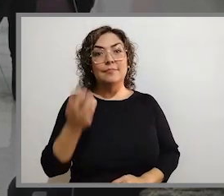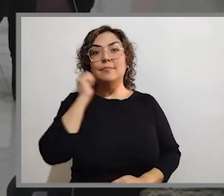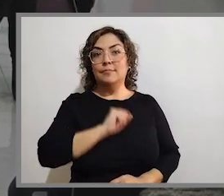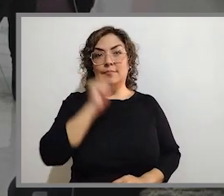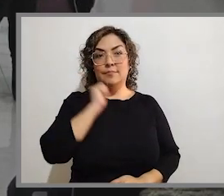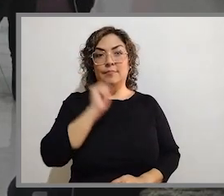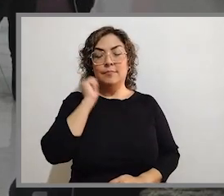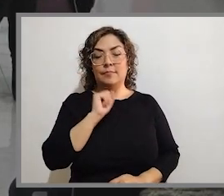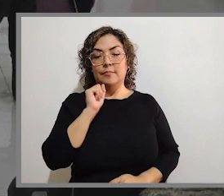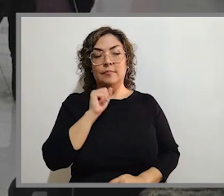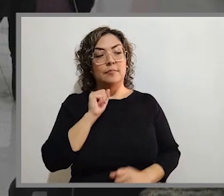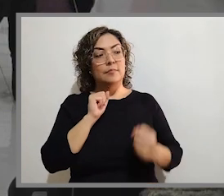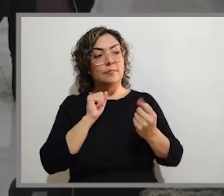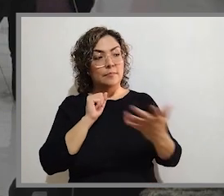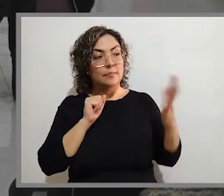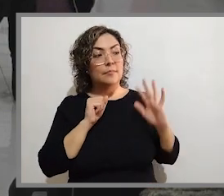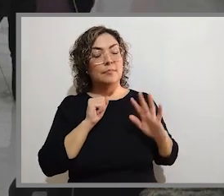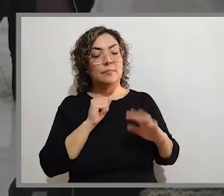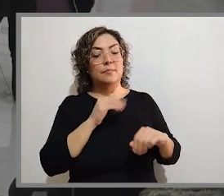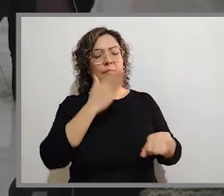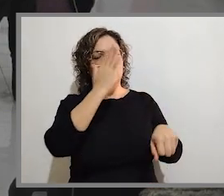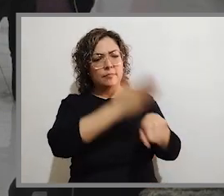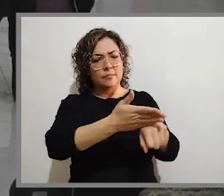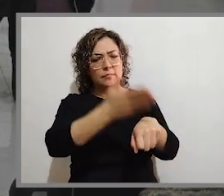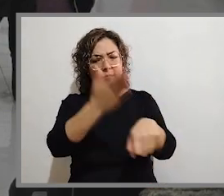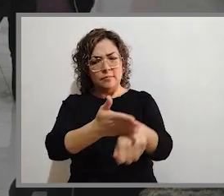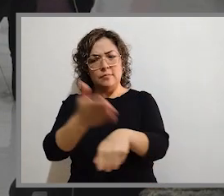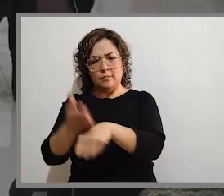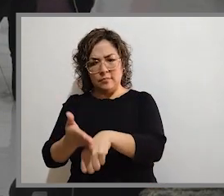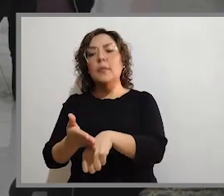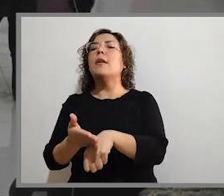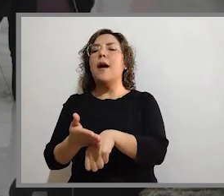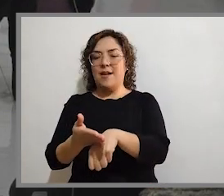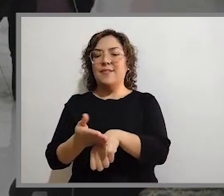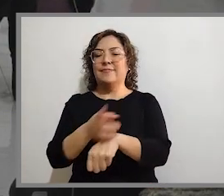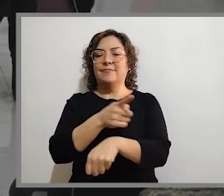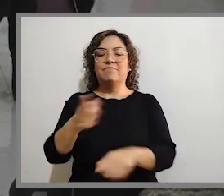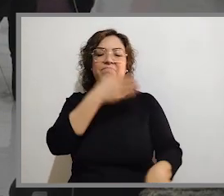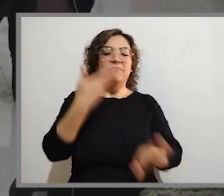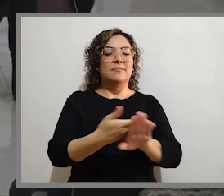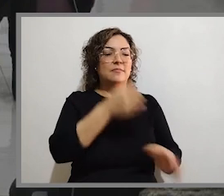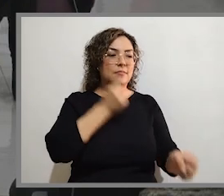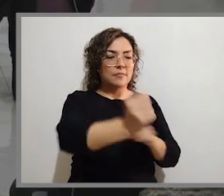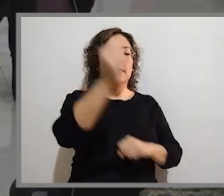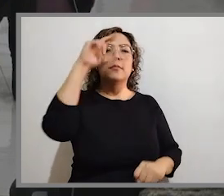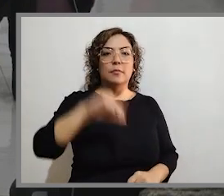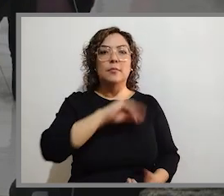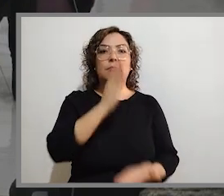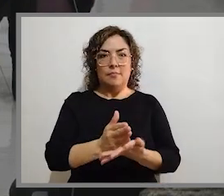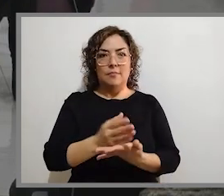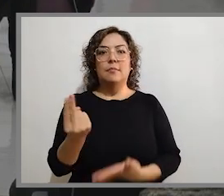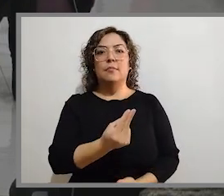las sanciones inhiben la violencia, sí, en tener mejores herramientas, pero necesitamos de quienes son